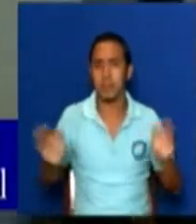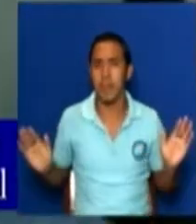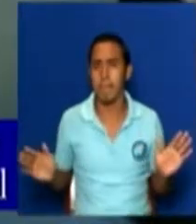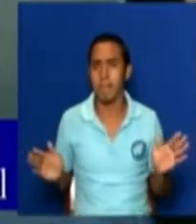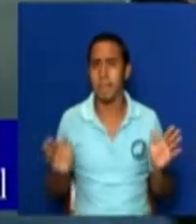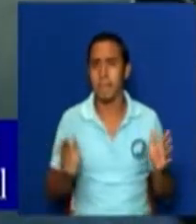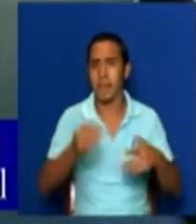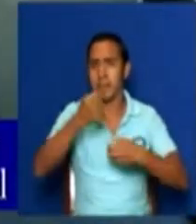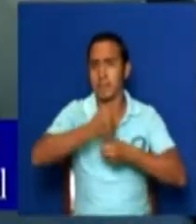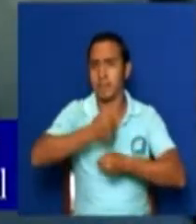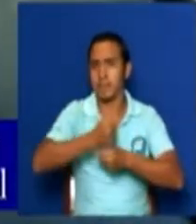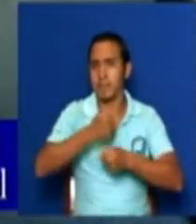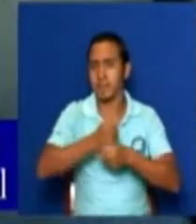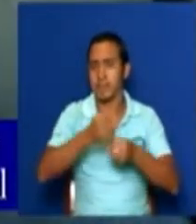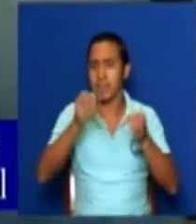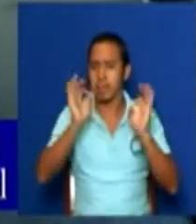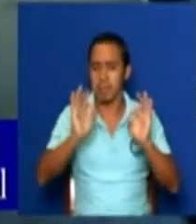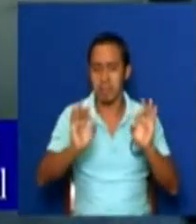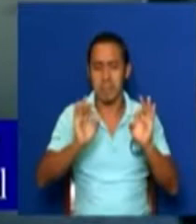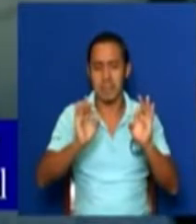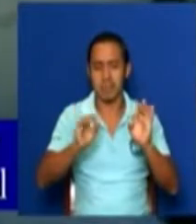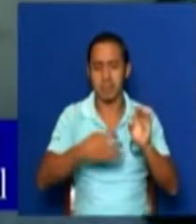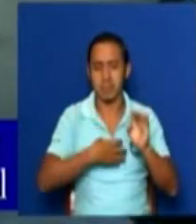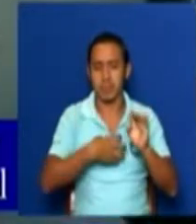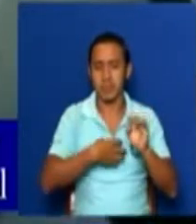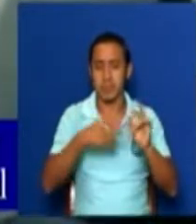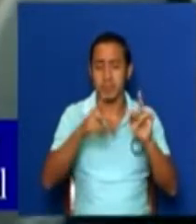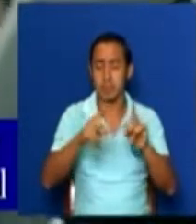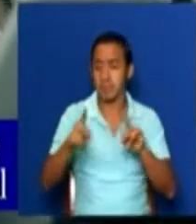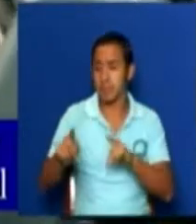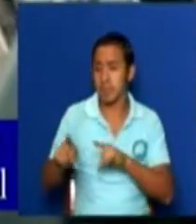al trabajo, para que vendamos a nuestra población